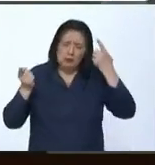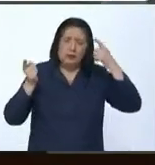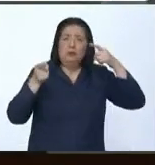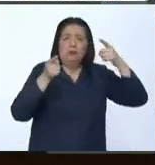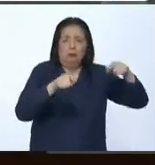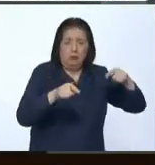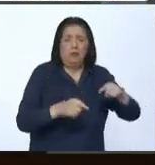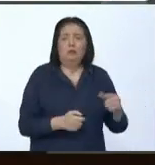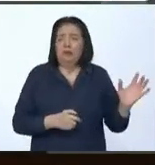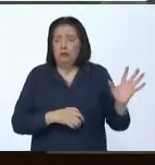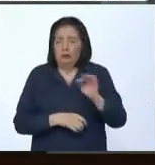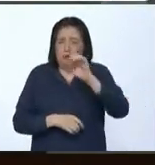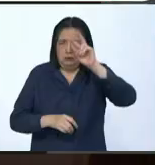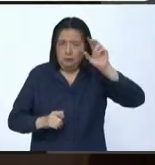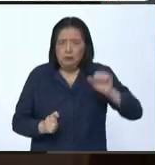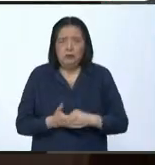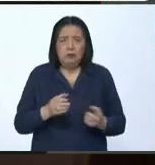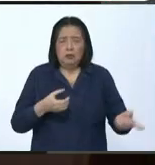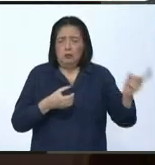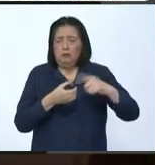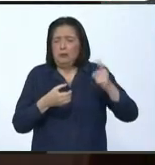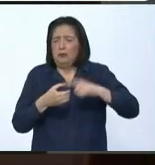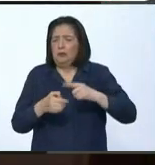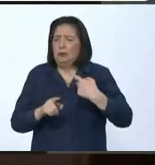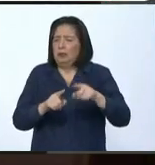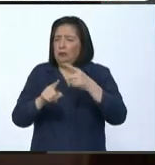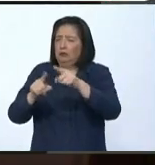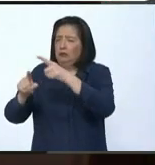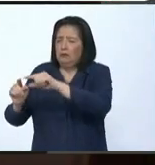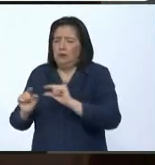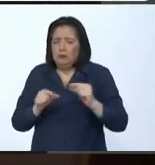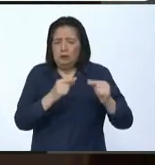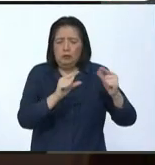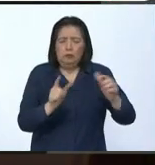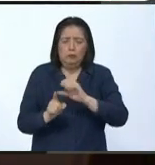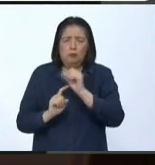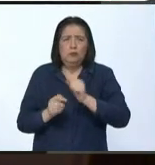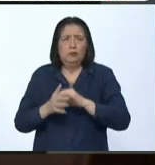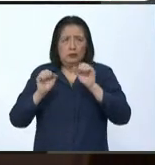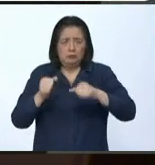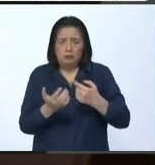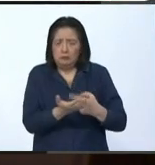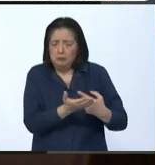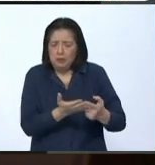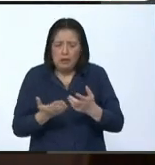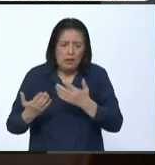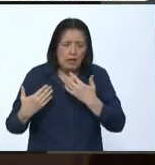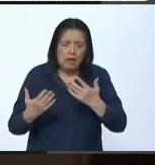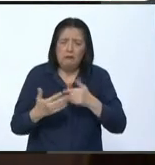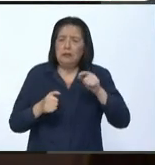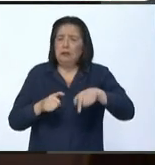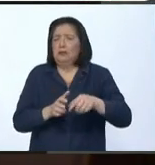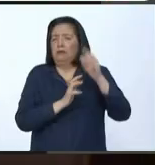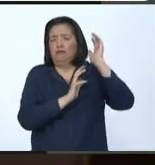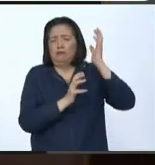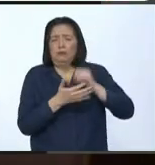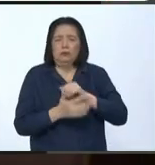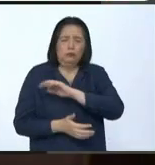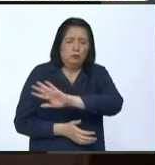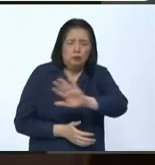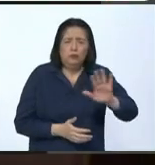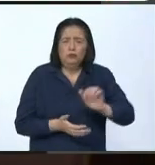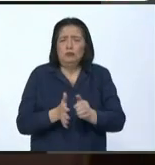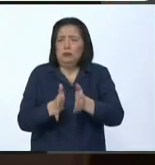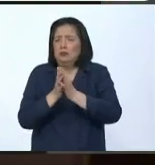nacional, incorporando a todos los sectores sociales, a fin de dialogar en dicho foro sobre sus